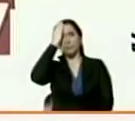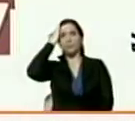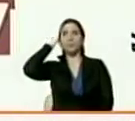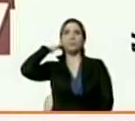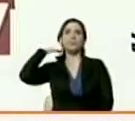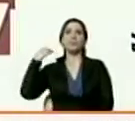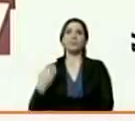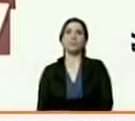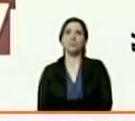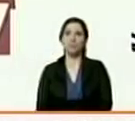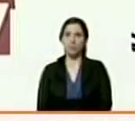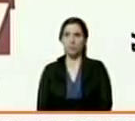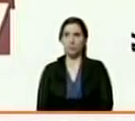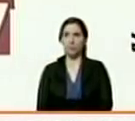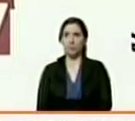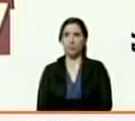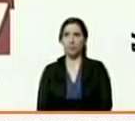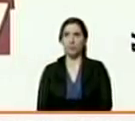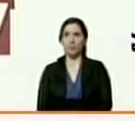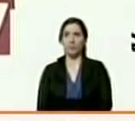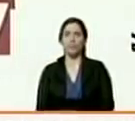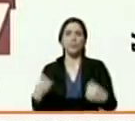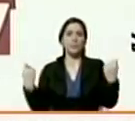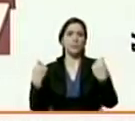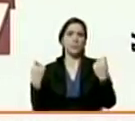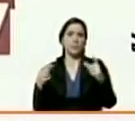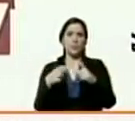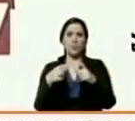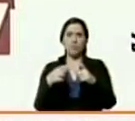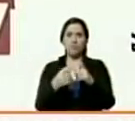Gracias, Sonsiré. La jornada de carnetización.